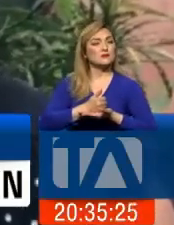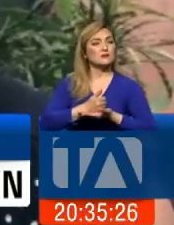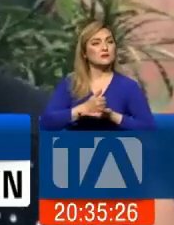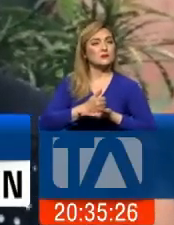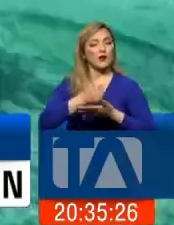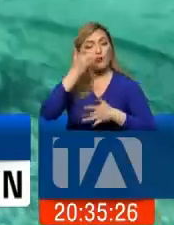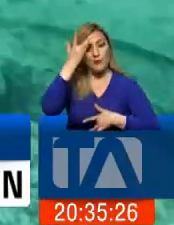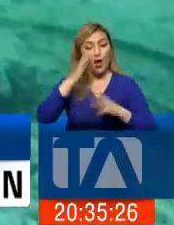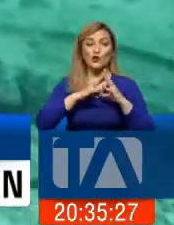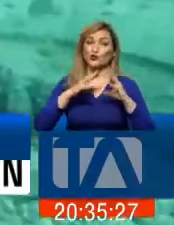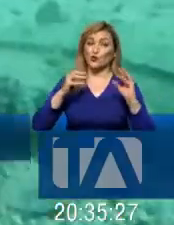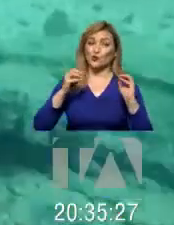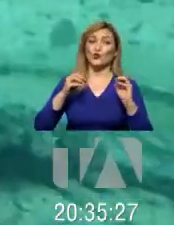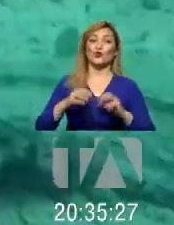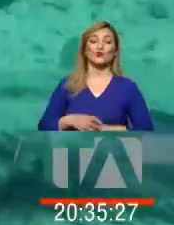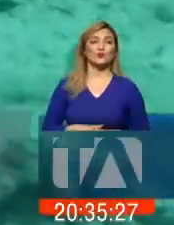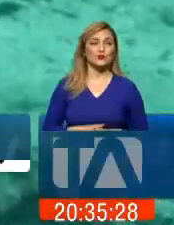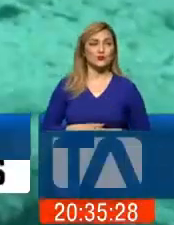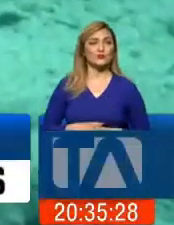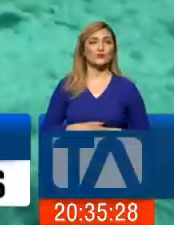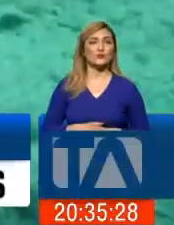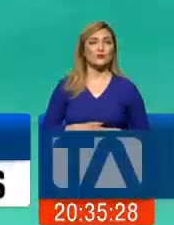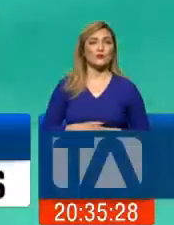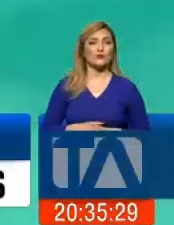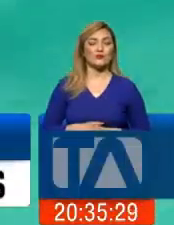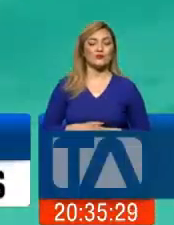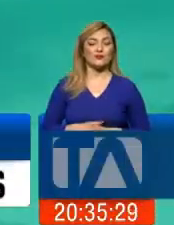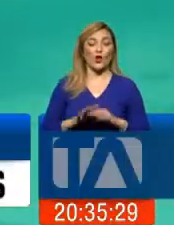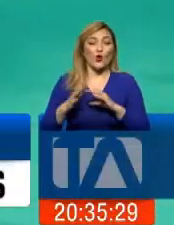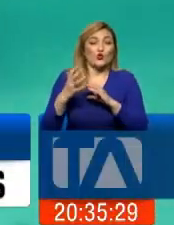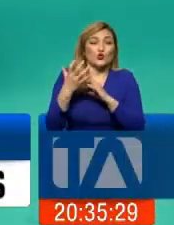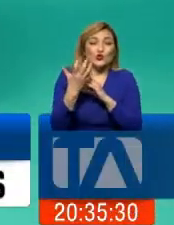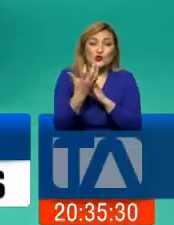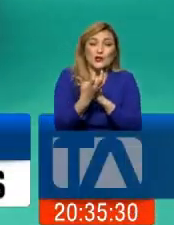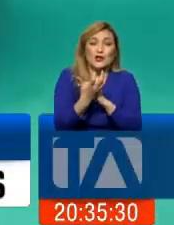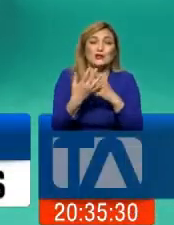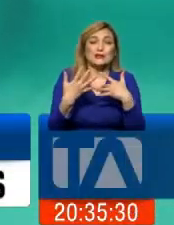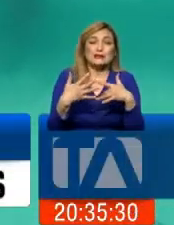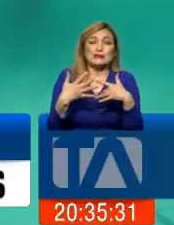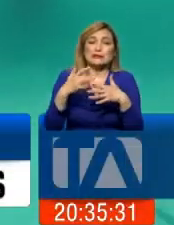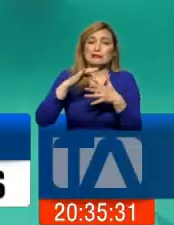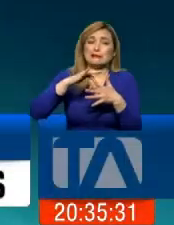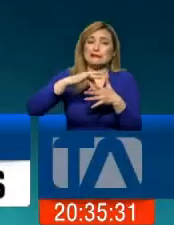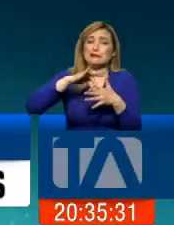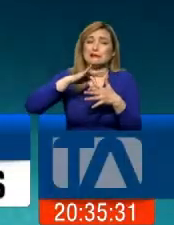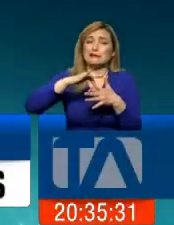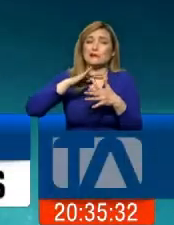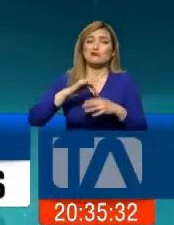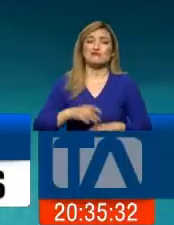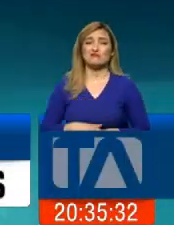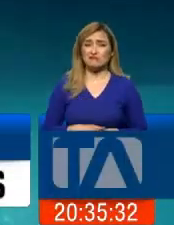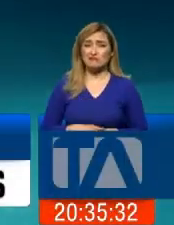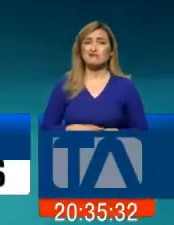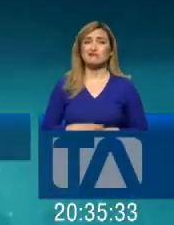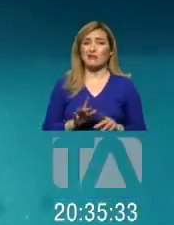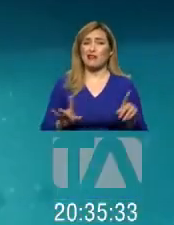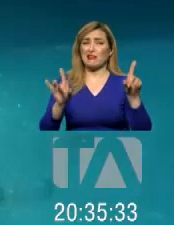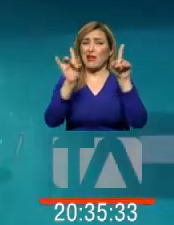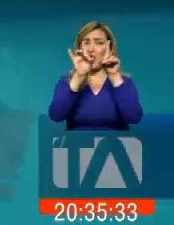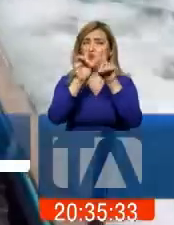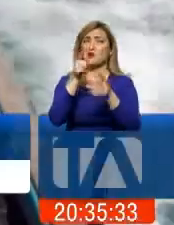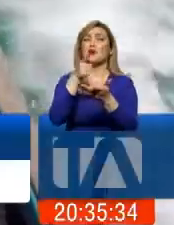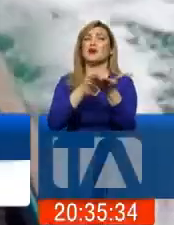soluciones a enfermedades. A pesar de todo esto, los océanos están bajo amenaza. Los datos son